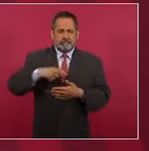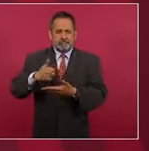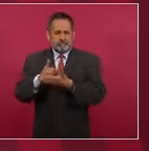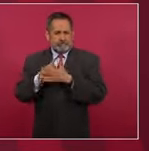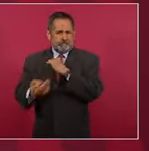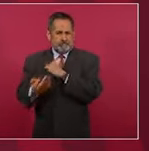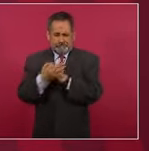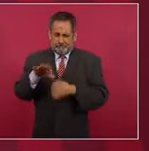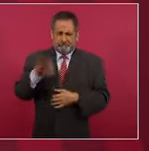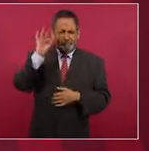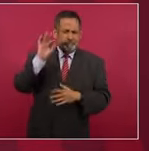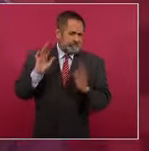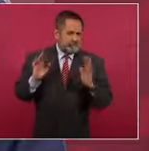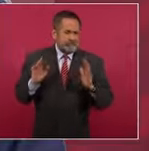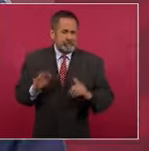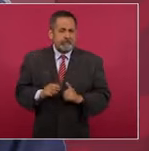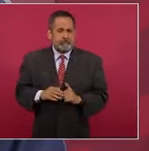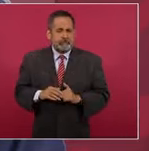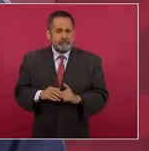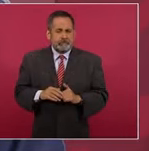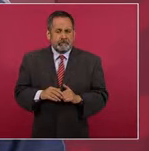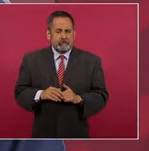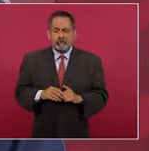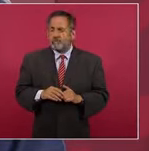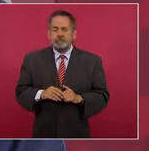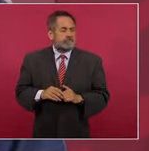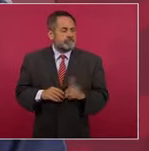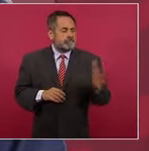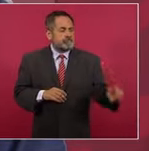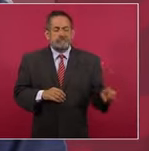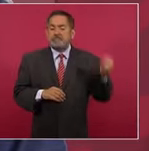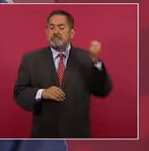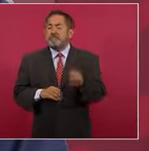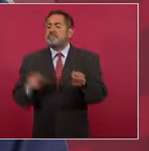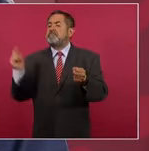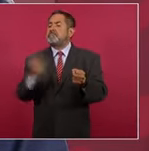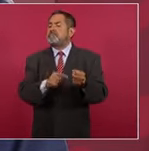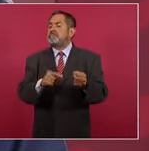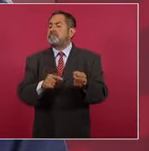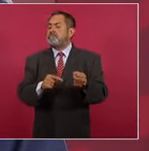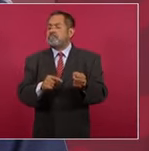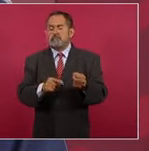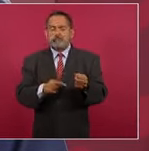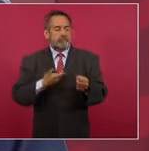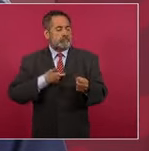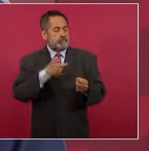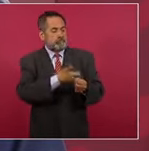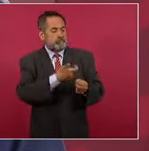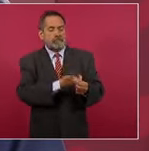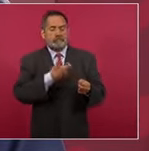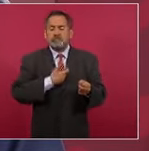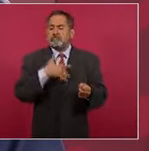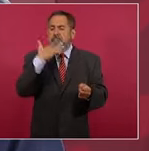que no sean impuestos por el dinero, por el